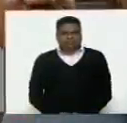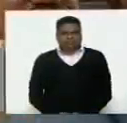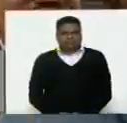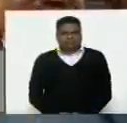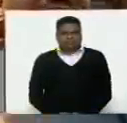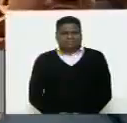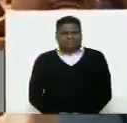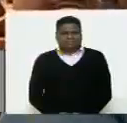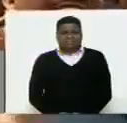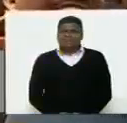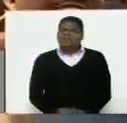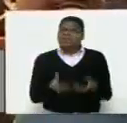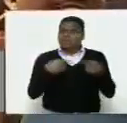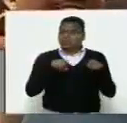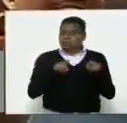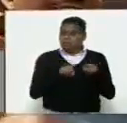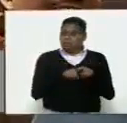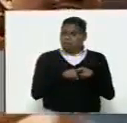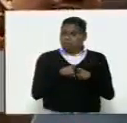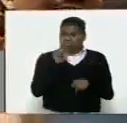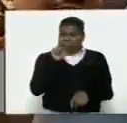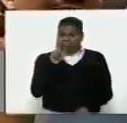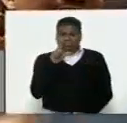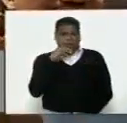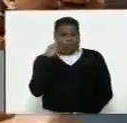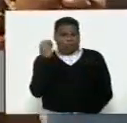Y así esa niña,